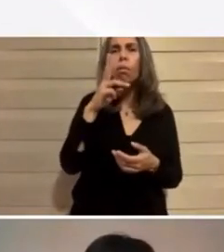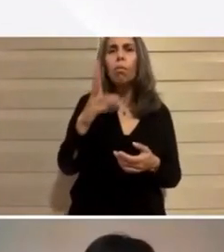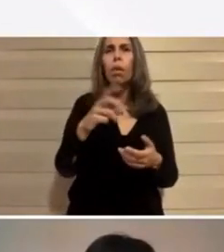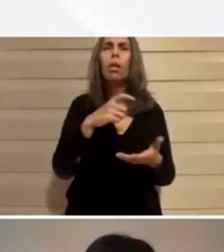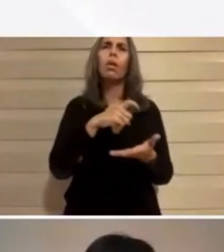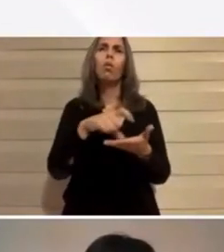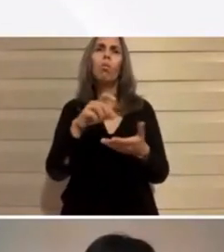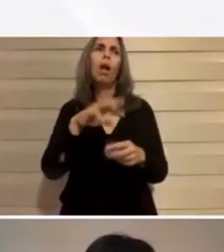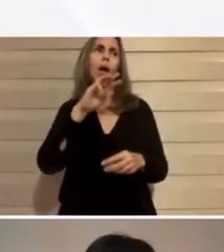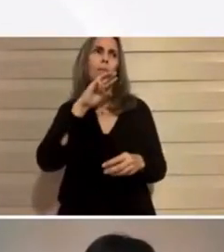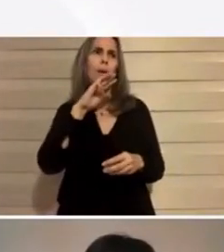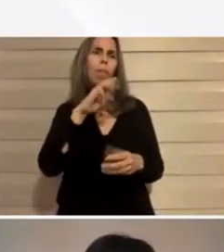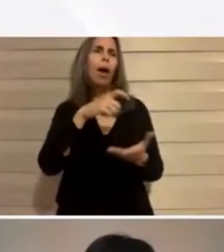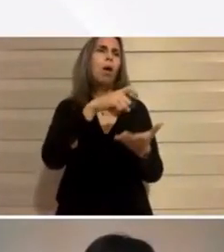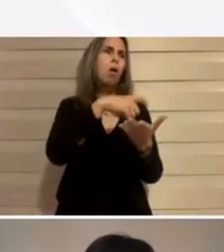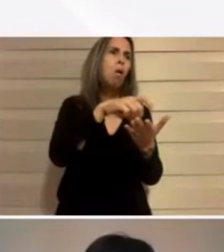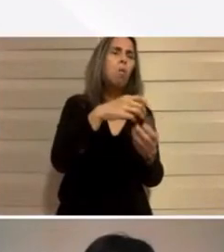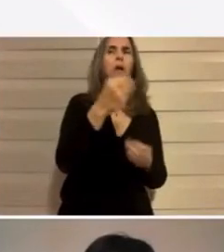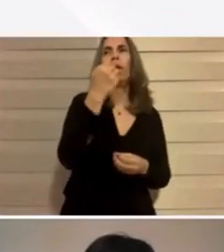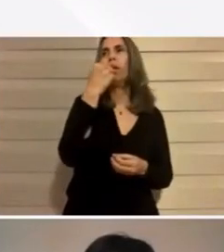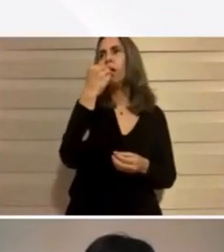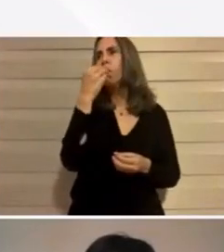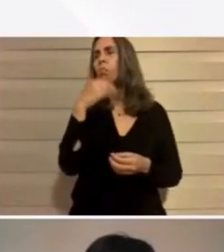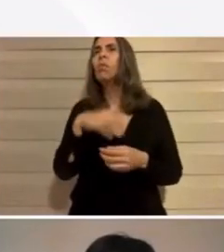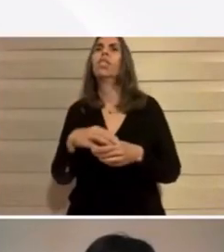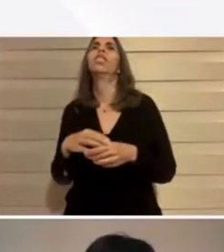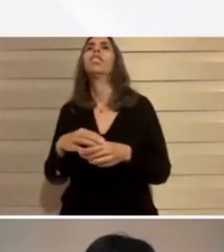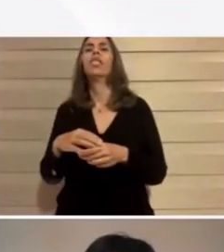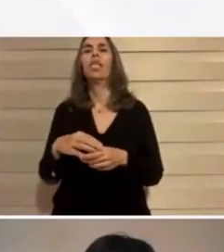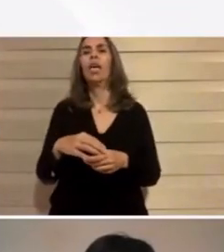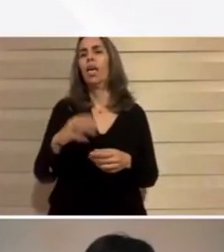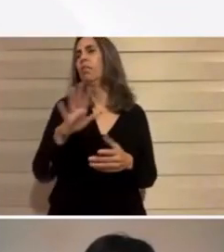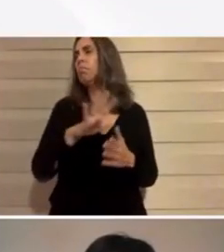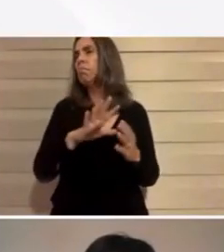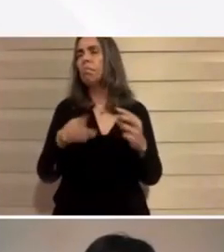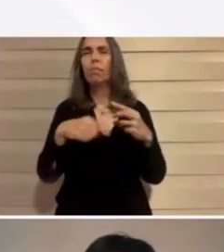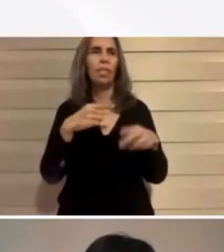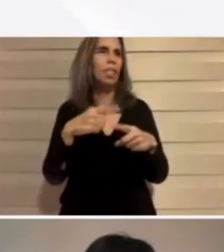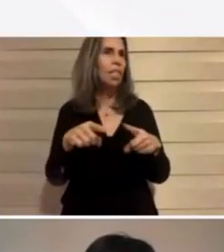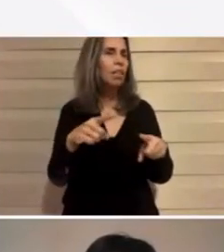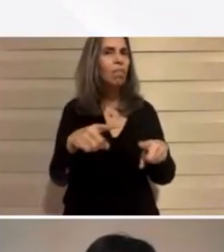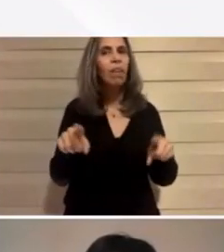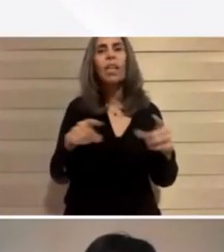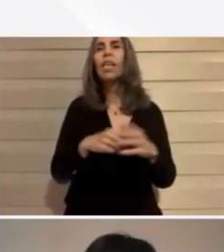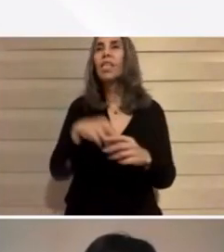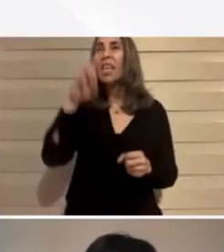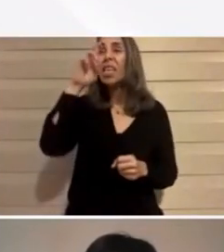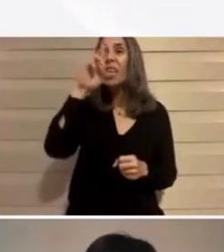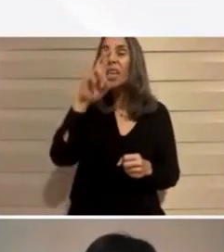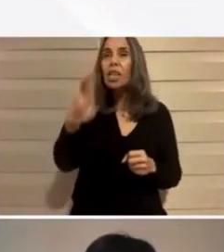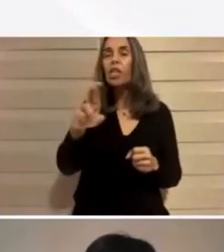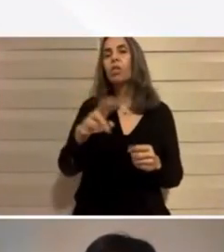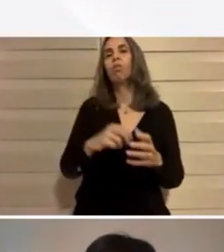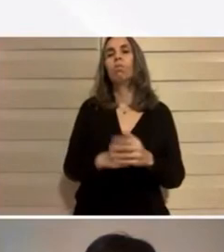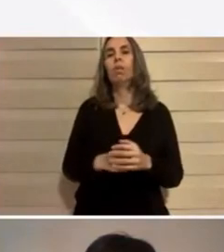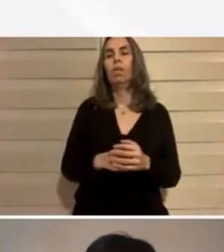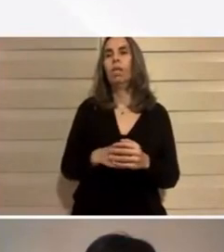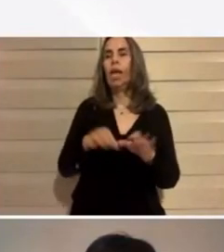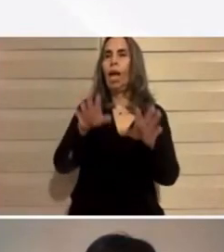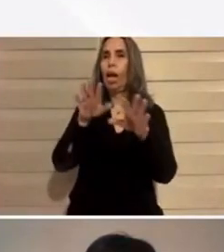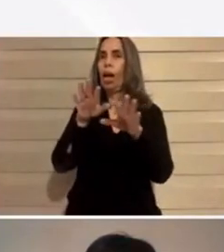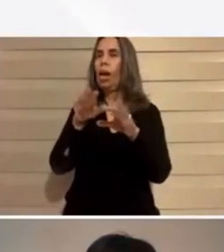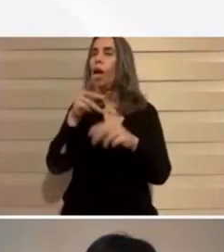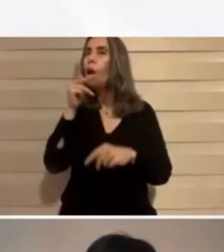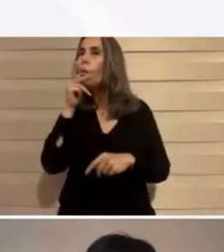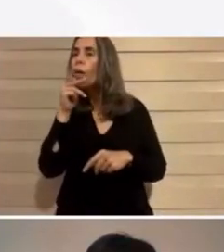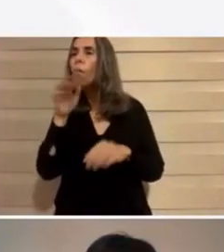dinero a la casa, sino todos juntos, tendremos un mayor respeto por el trabajo de las personas y el trabajo enorme que les